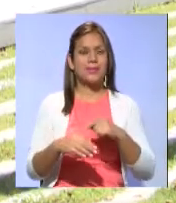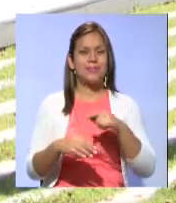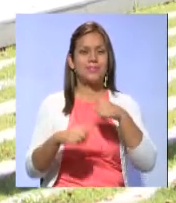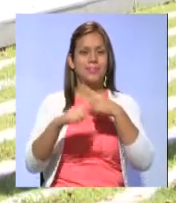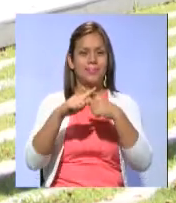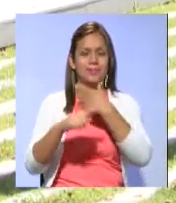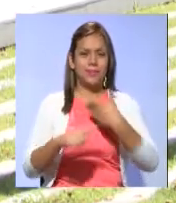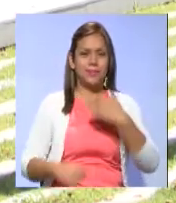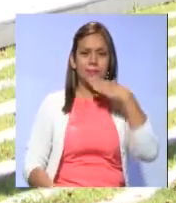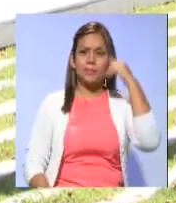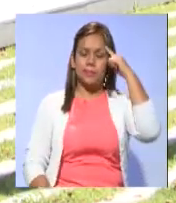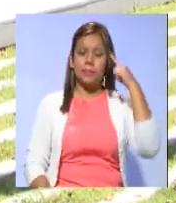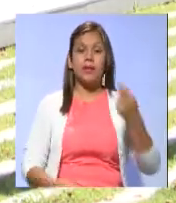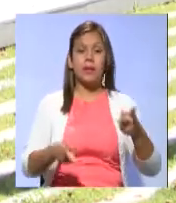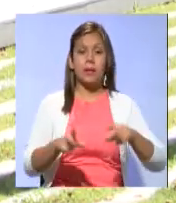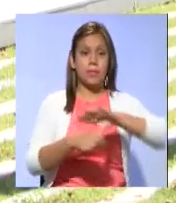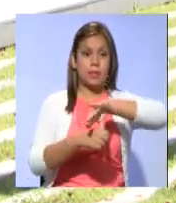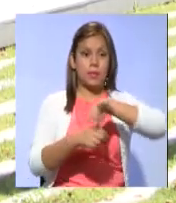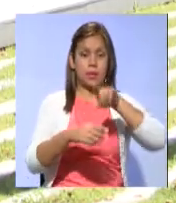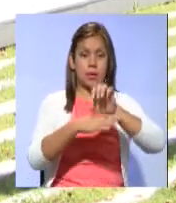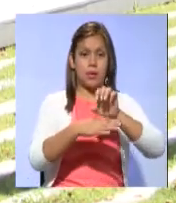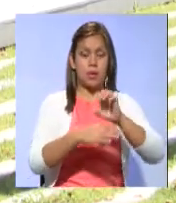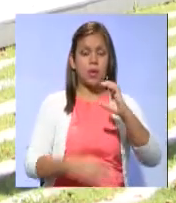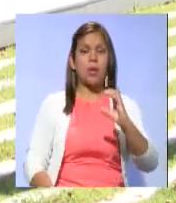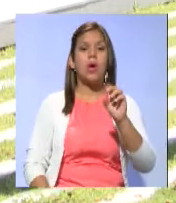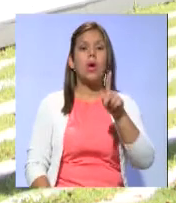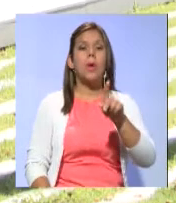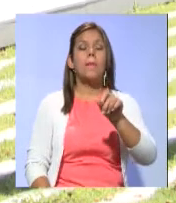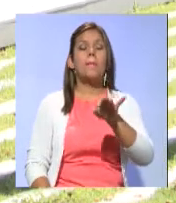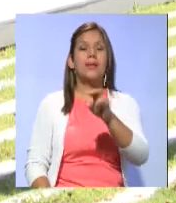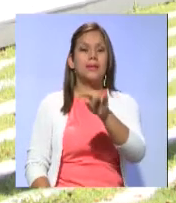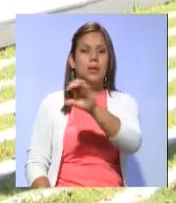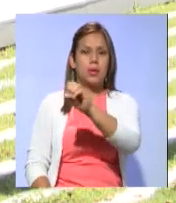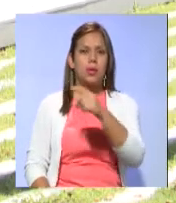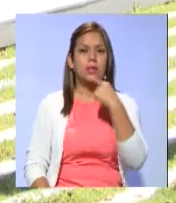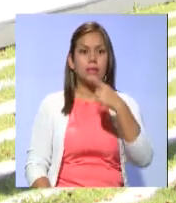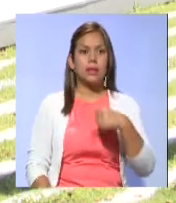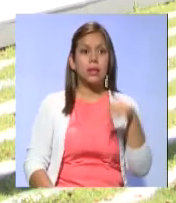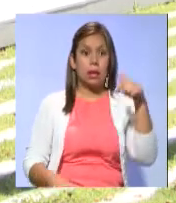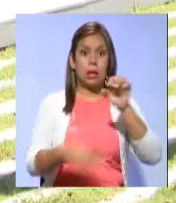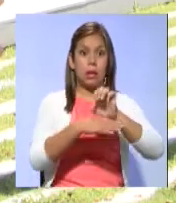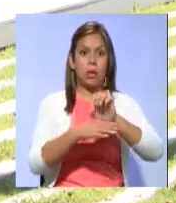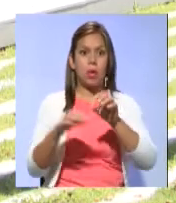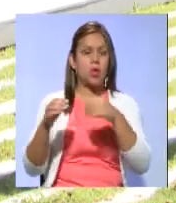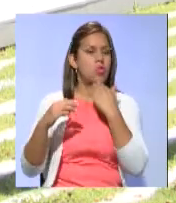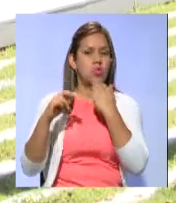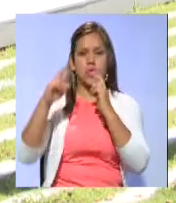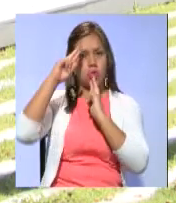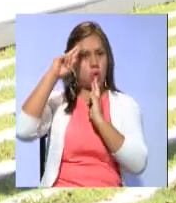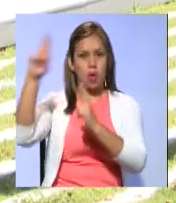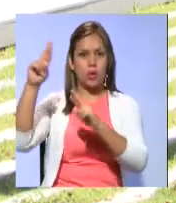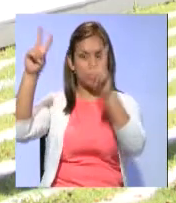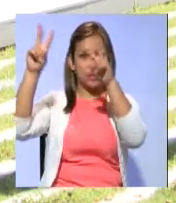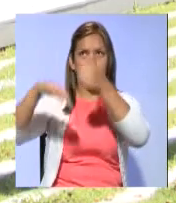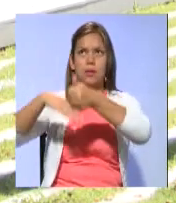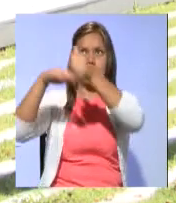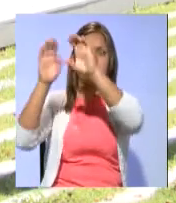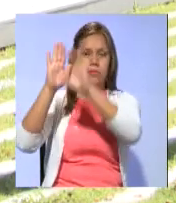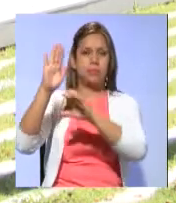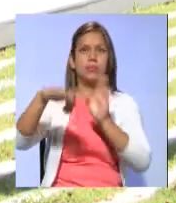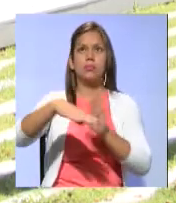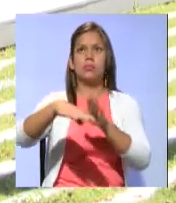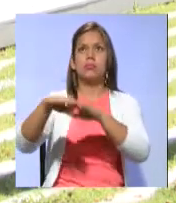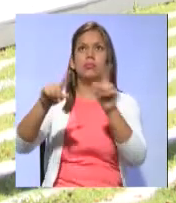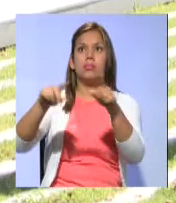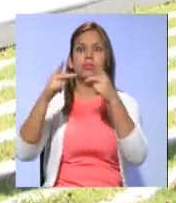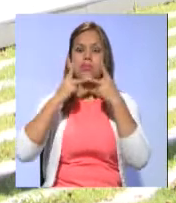el ex canciller, Ricardo Patiño, de una posible alteración en el orden constitucional en el país. Esto por el llamamiento a una consulta